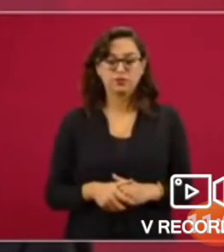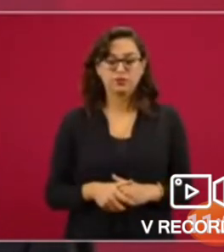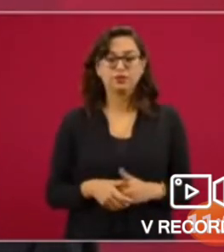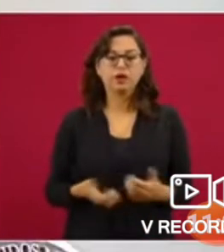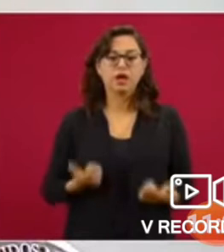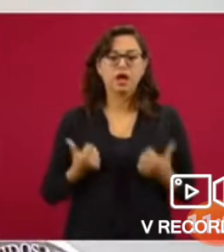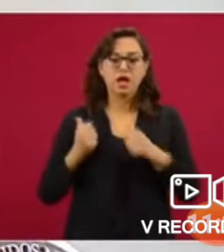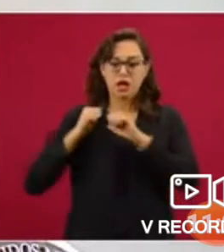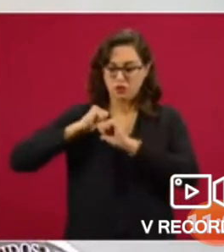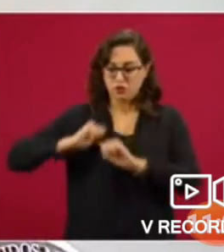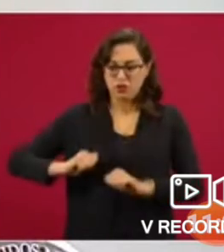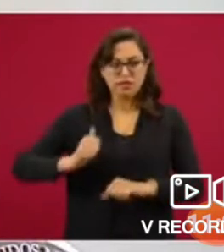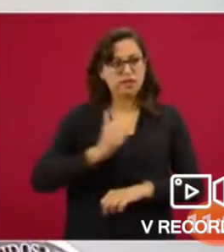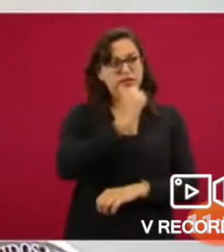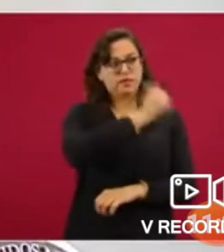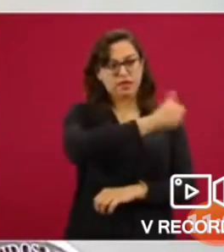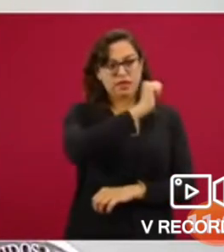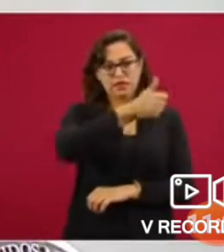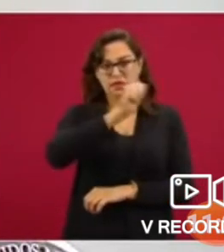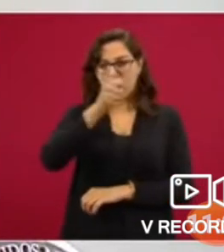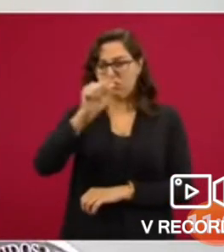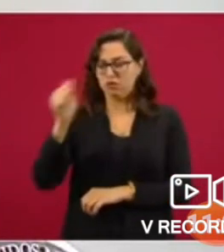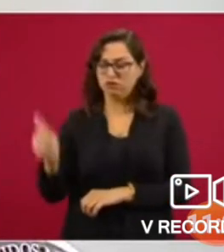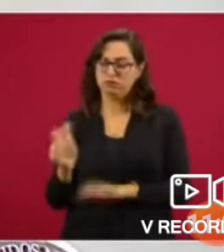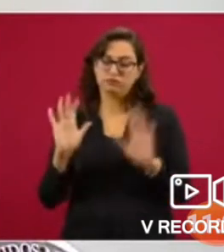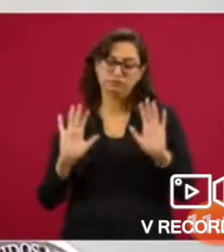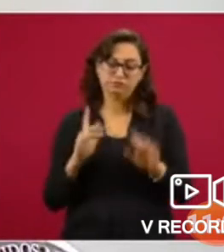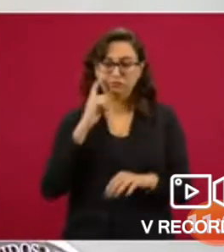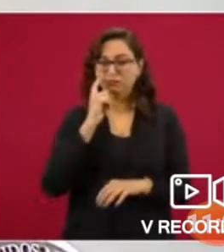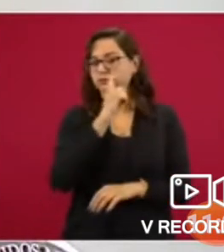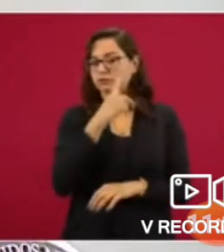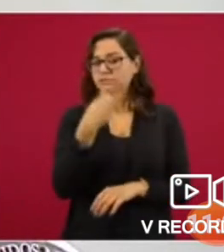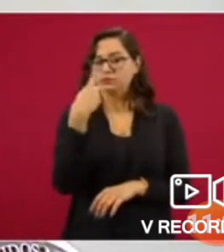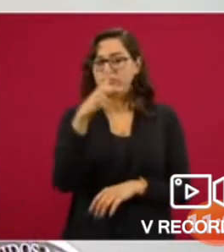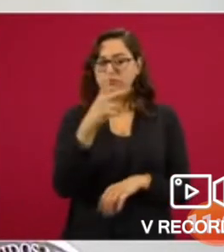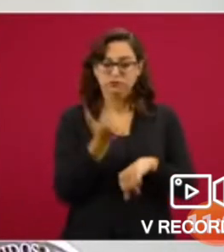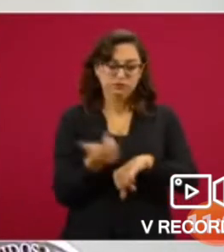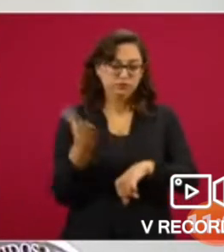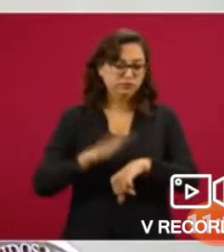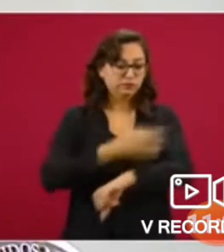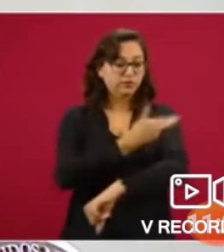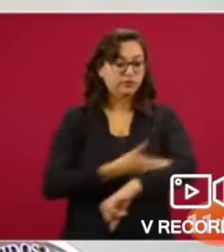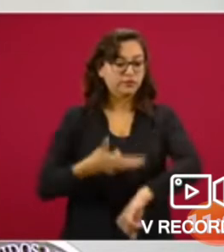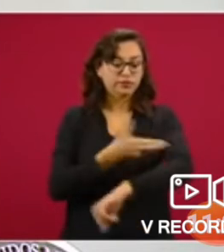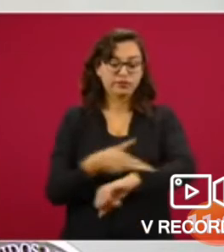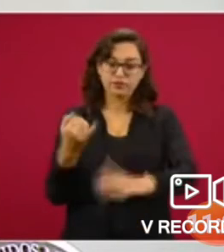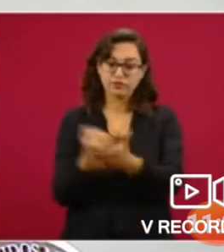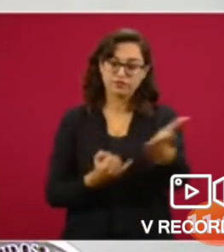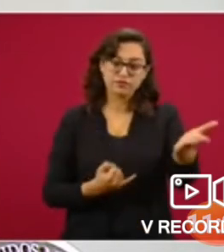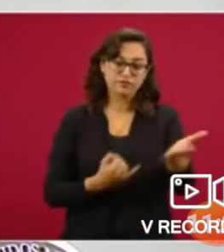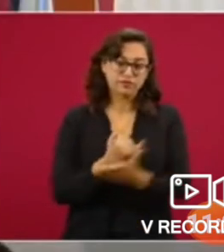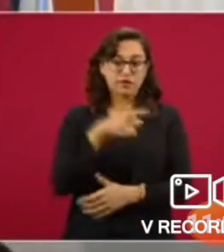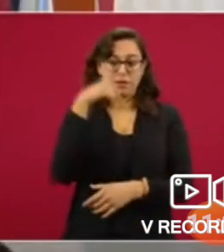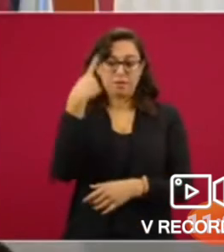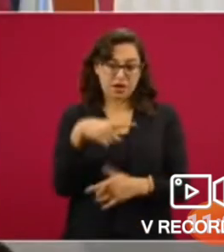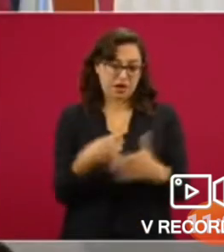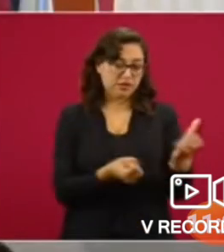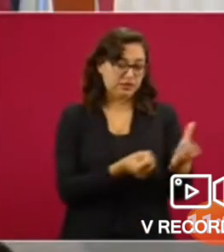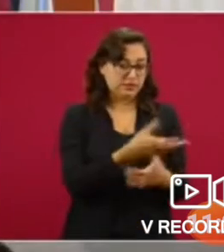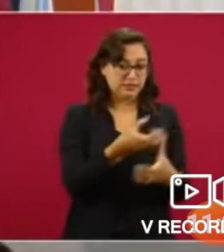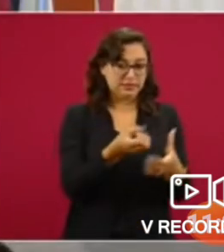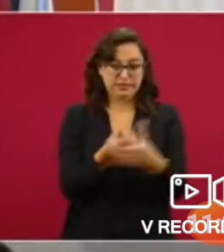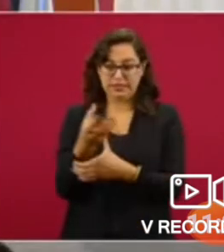sanitaria estatal va disponiendo de medidas administrativas para este desconfinamiento. Y por lo